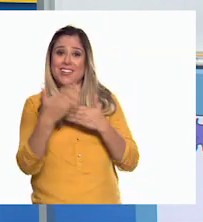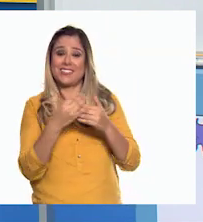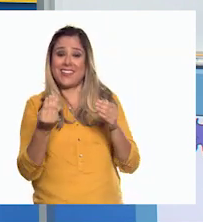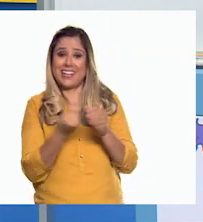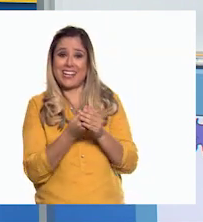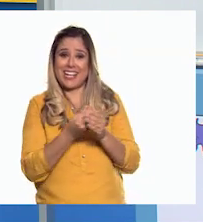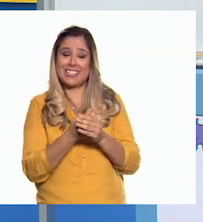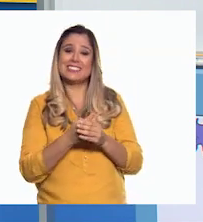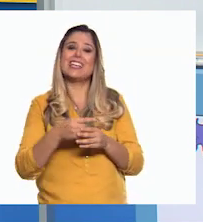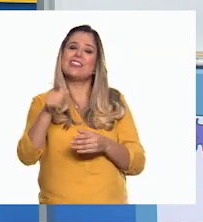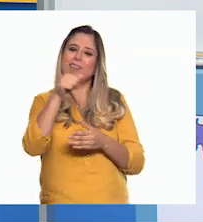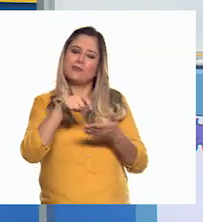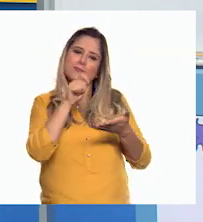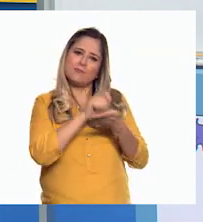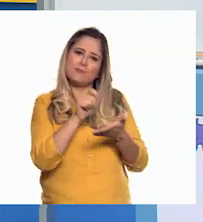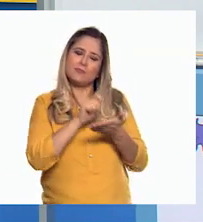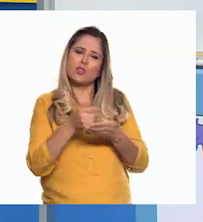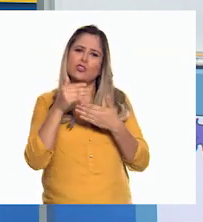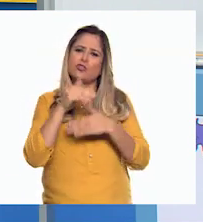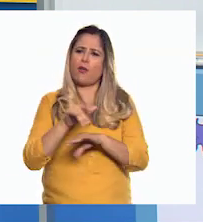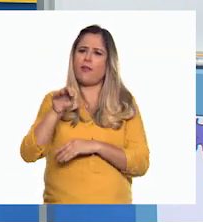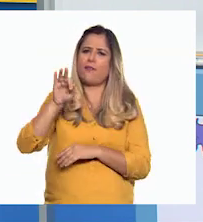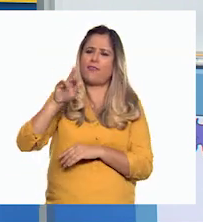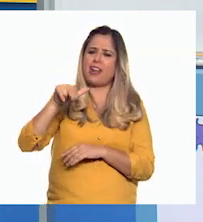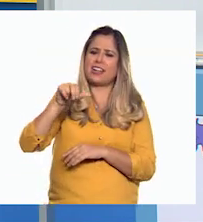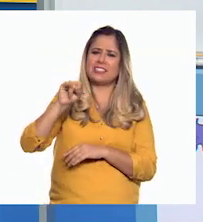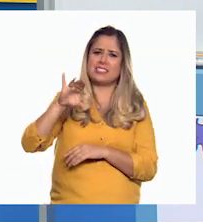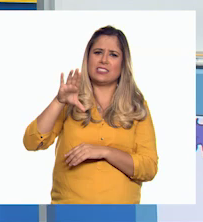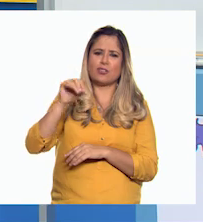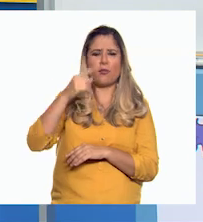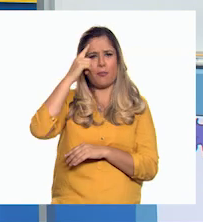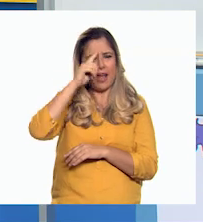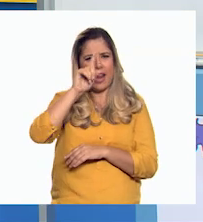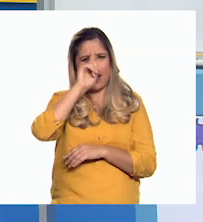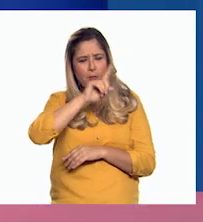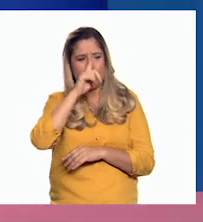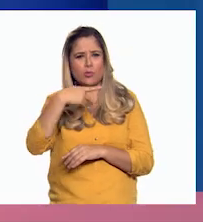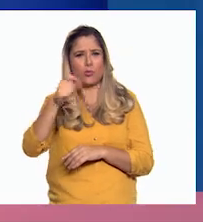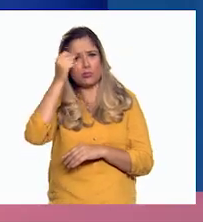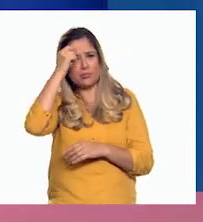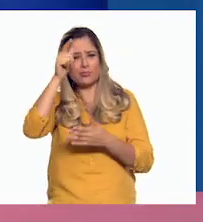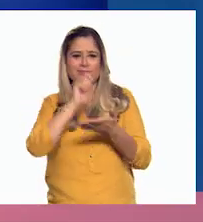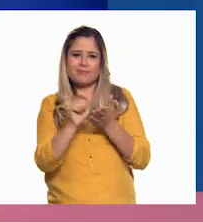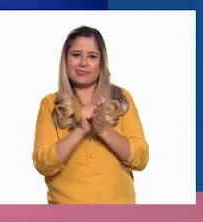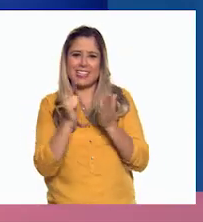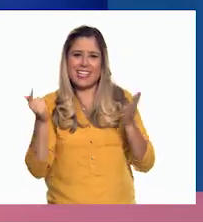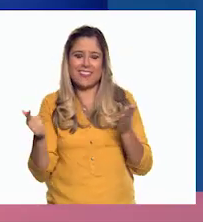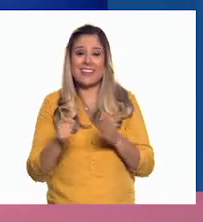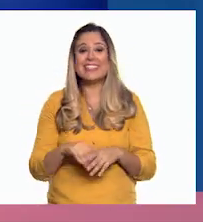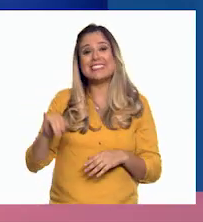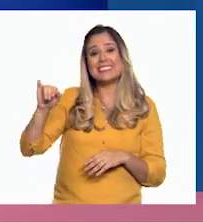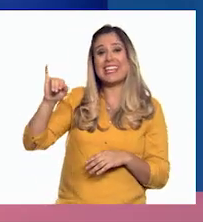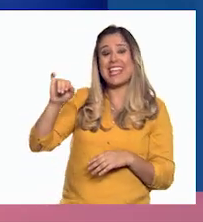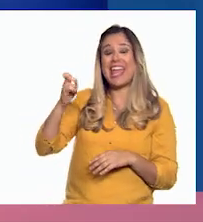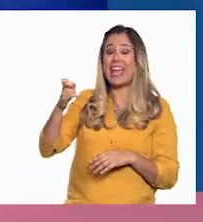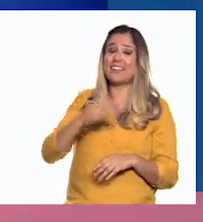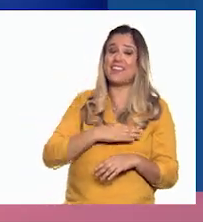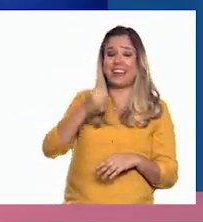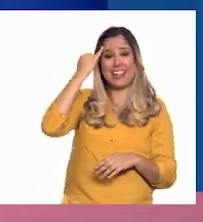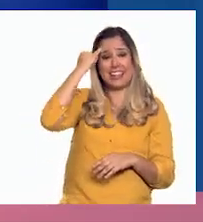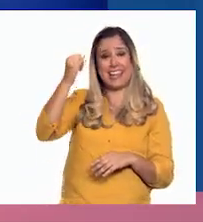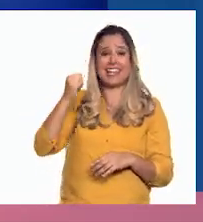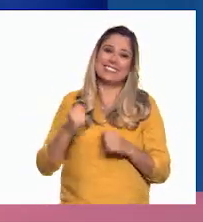nos escribes un comentario sobre Francisco Hinojosa para recomendar sus obras? Sí, eso me parece muy buena